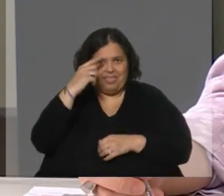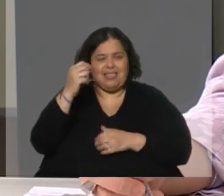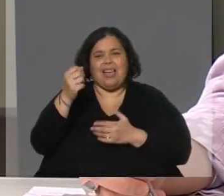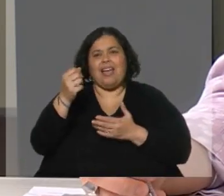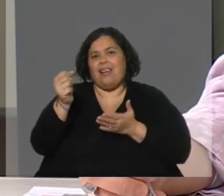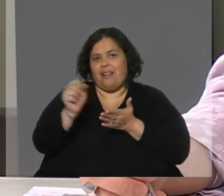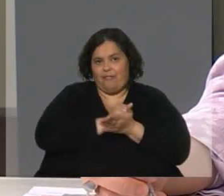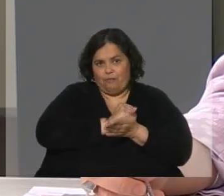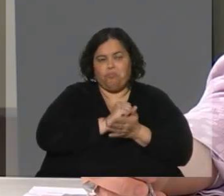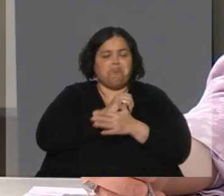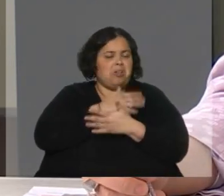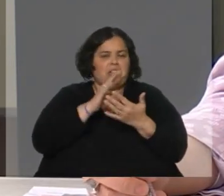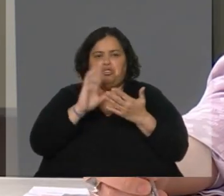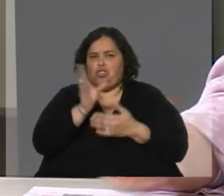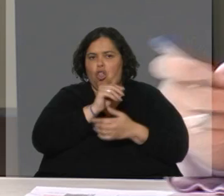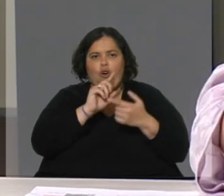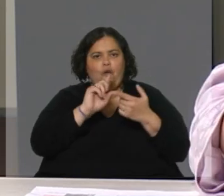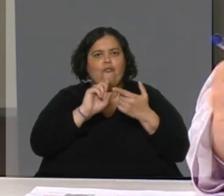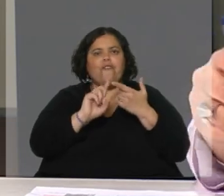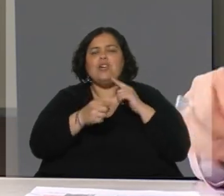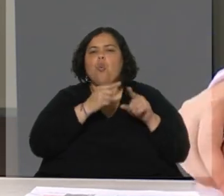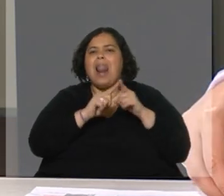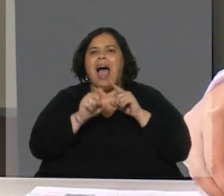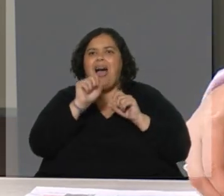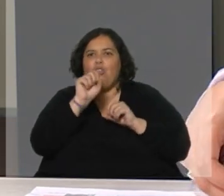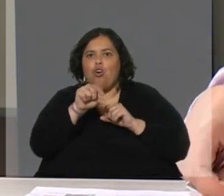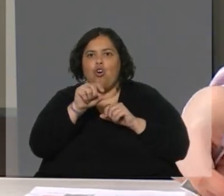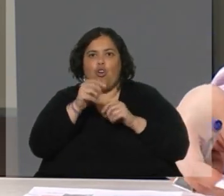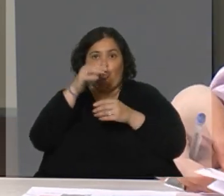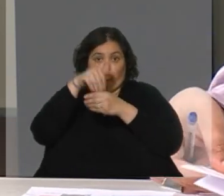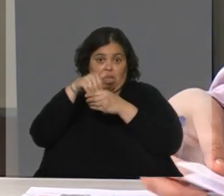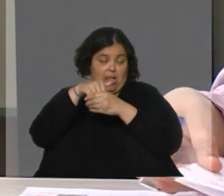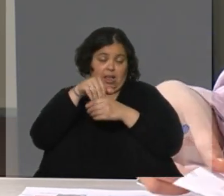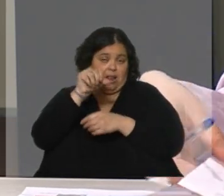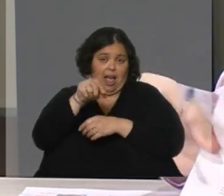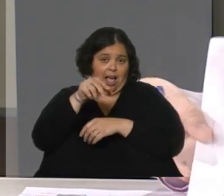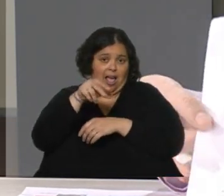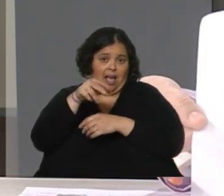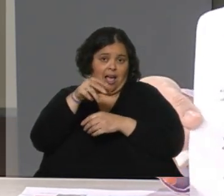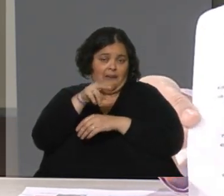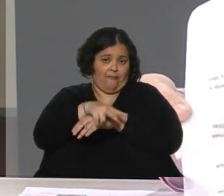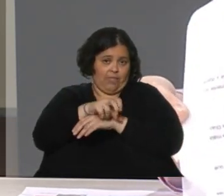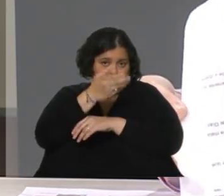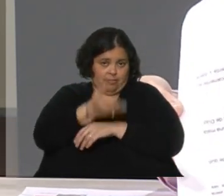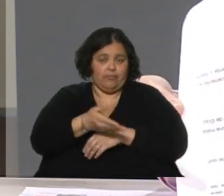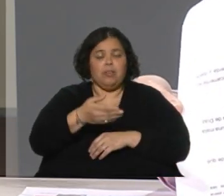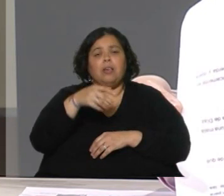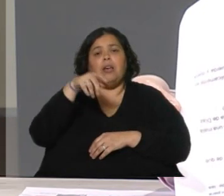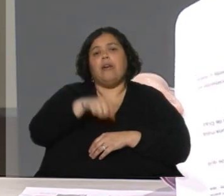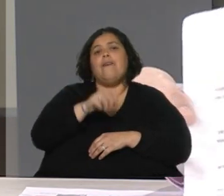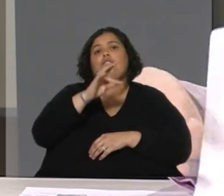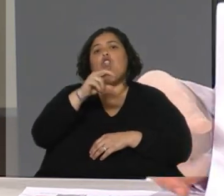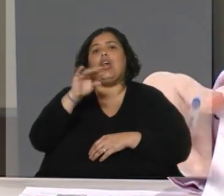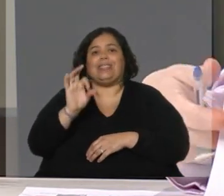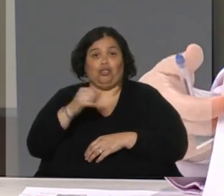la con los vinculados al objeto de la investigación están los tiene la doctora flores porque están allí yo los leí O sea que no